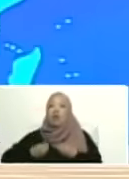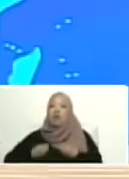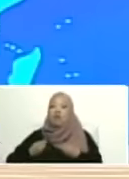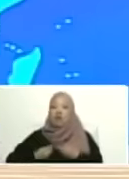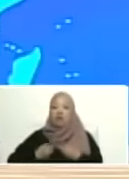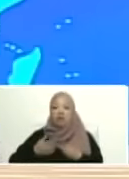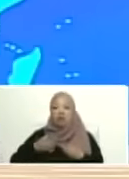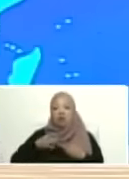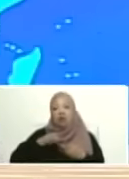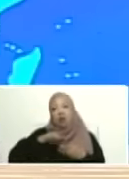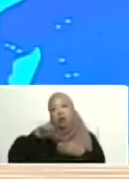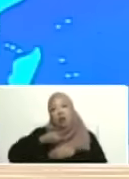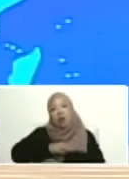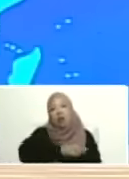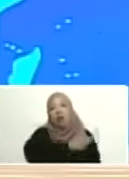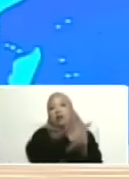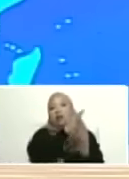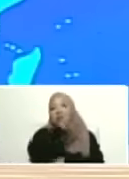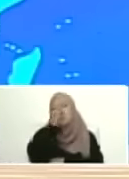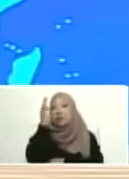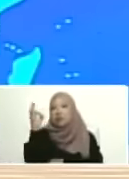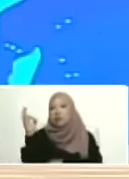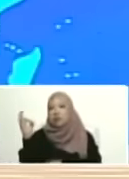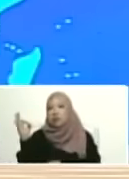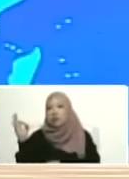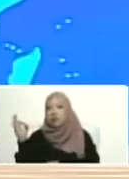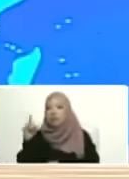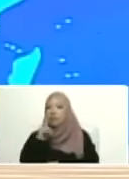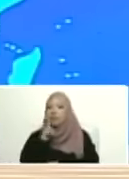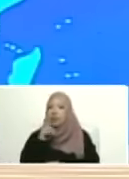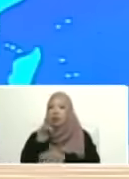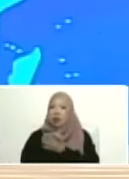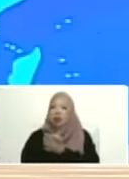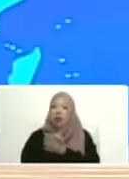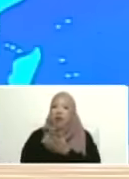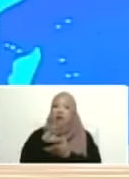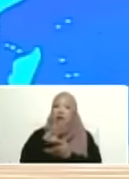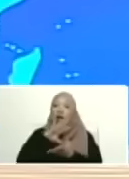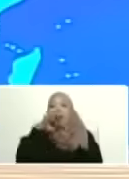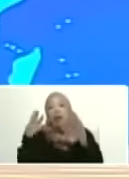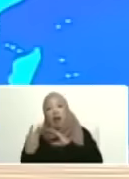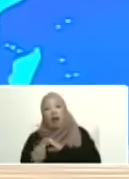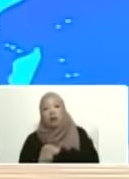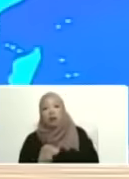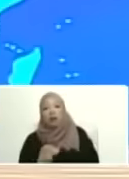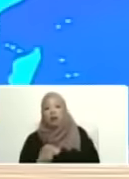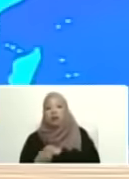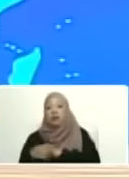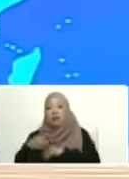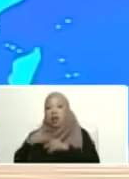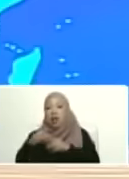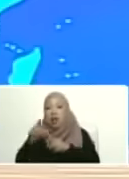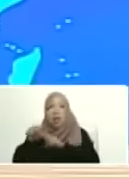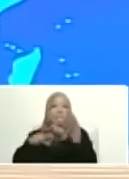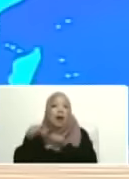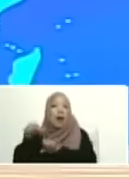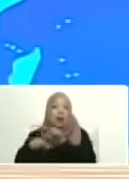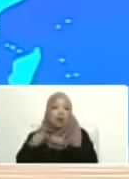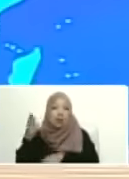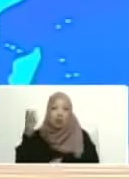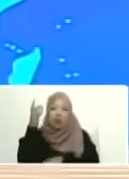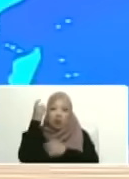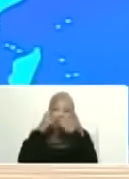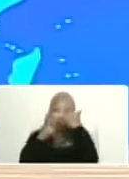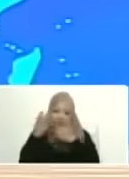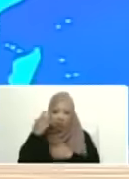plano, como es que decía Ali Primera, cuando cambia de paisaje nuestro comandante amado Hugo